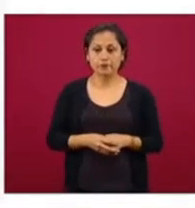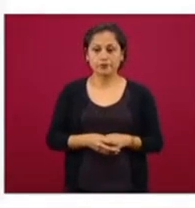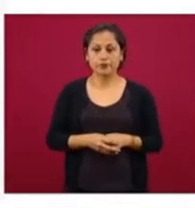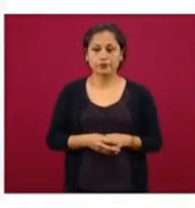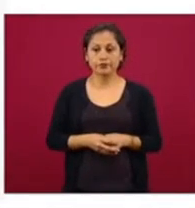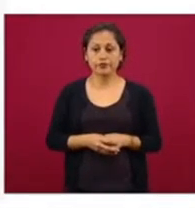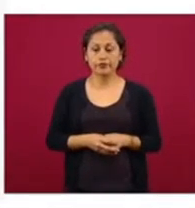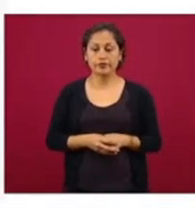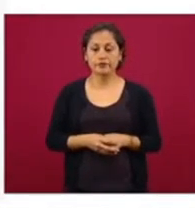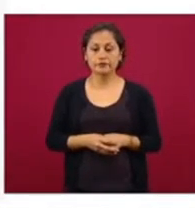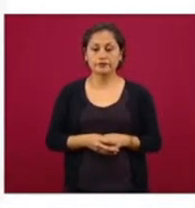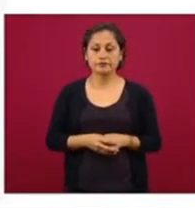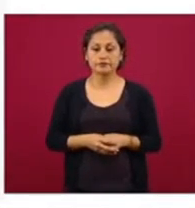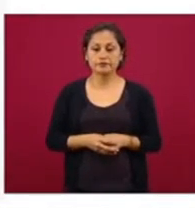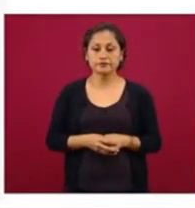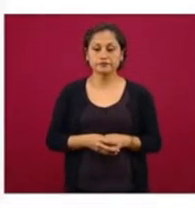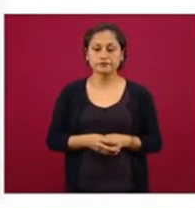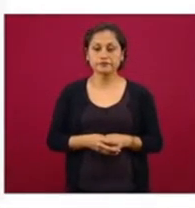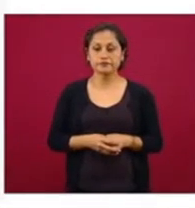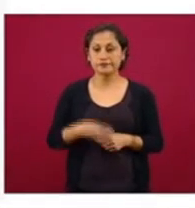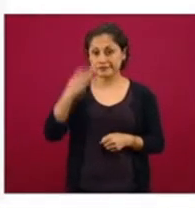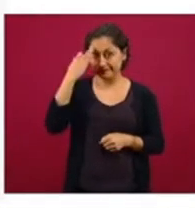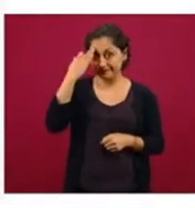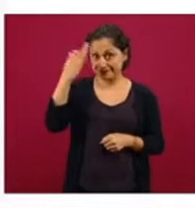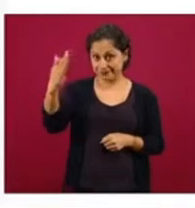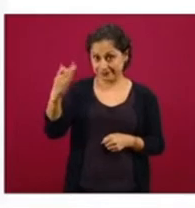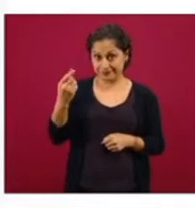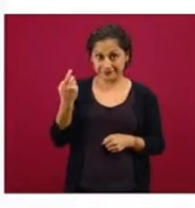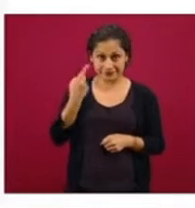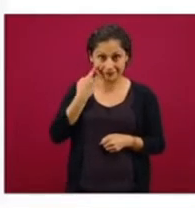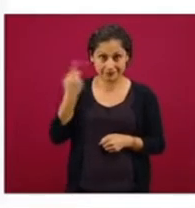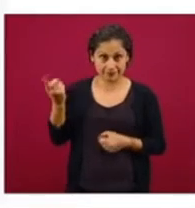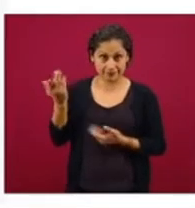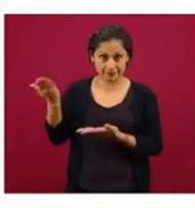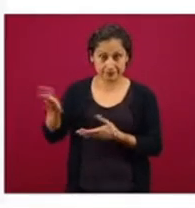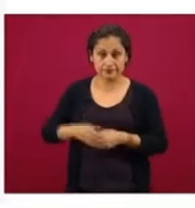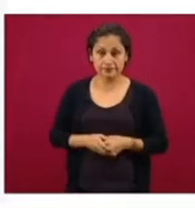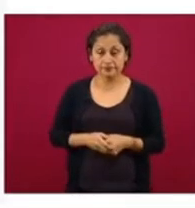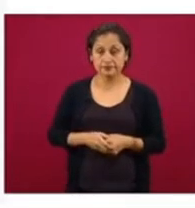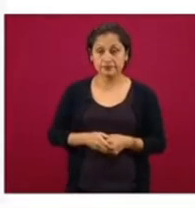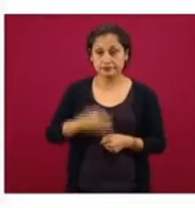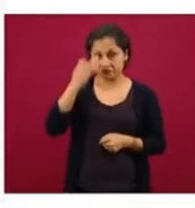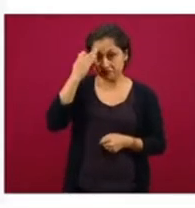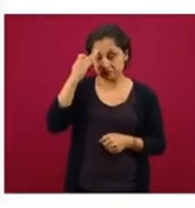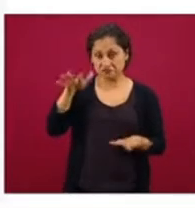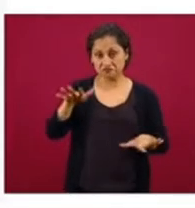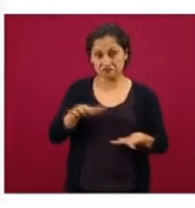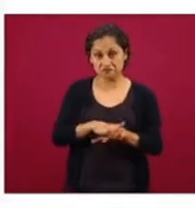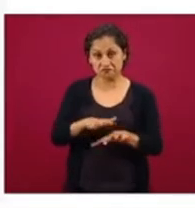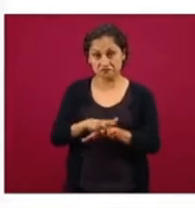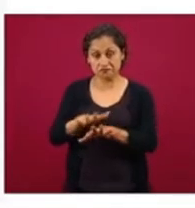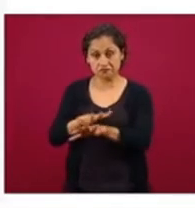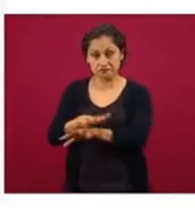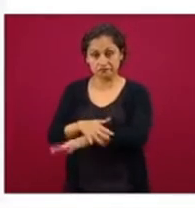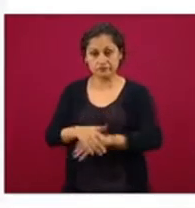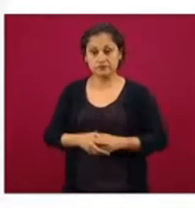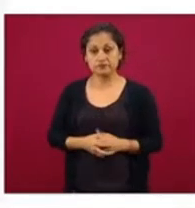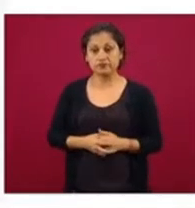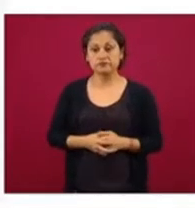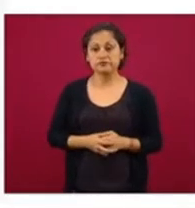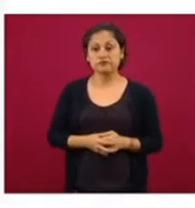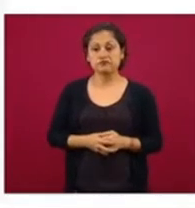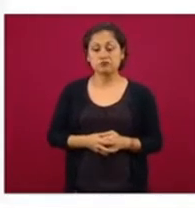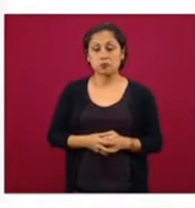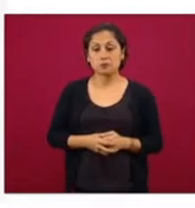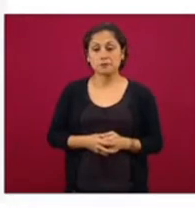Empujamos esta barra y se va cambiando el tiempo. Vean ustedes, enero 11, enero 21, enero 31, 1 de